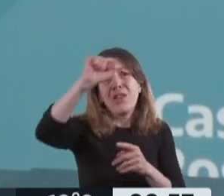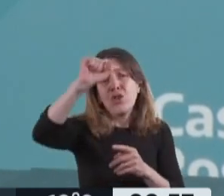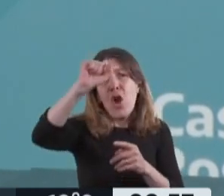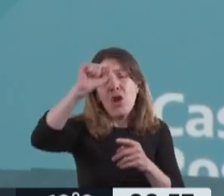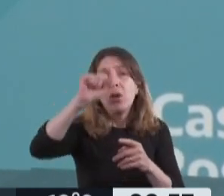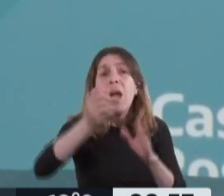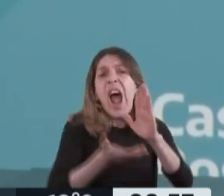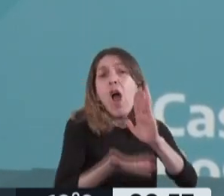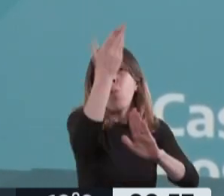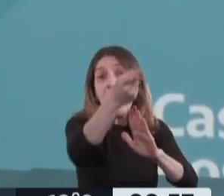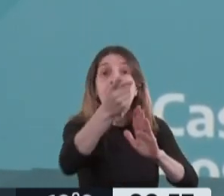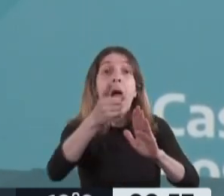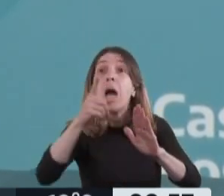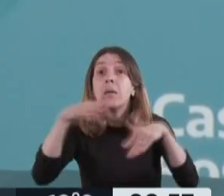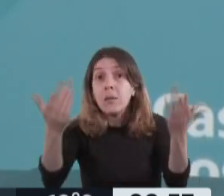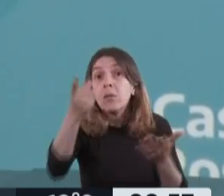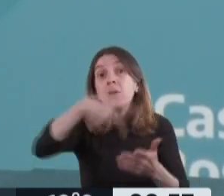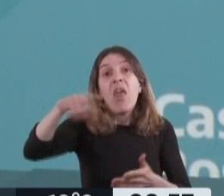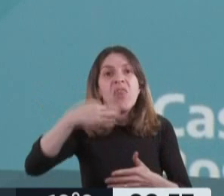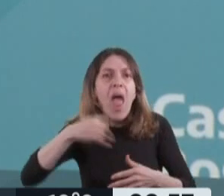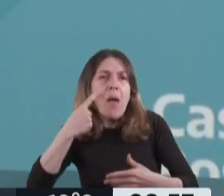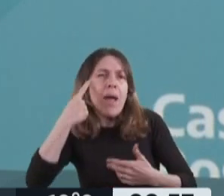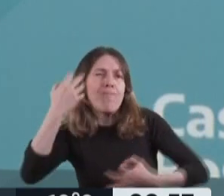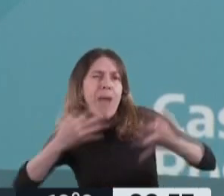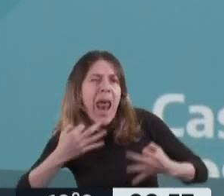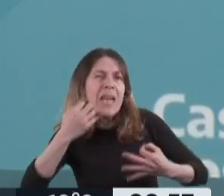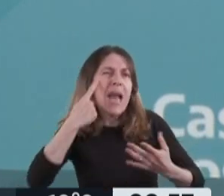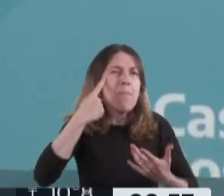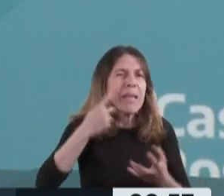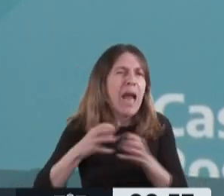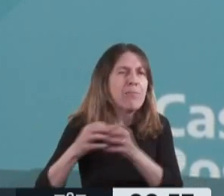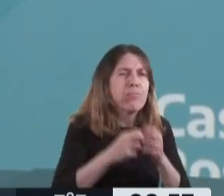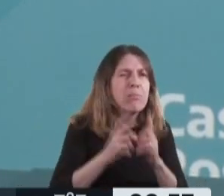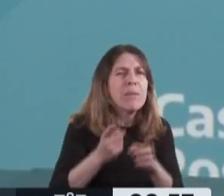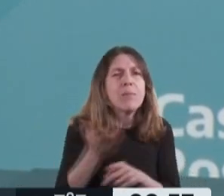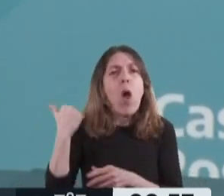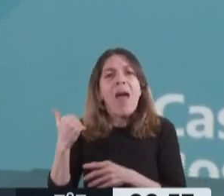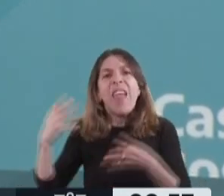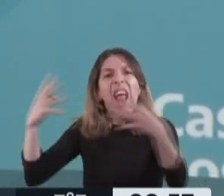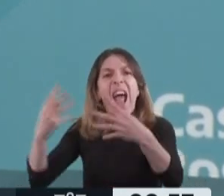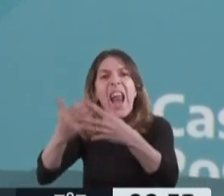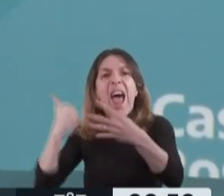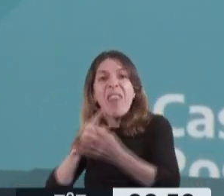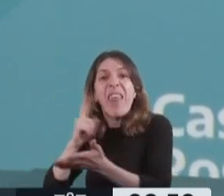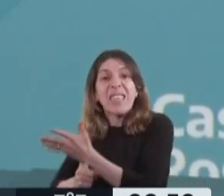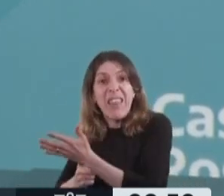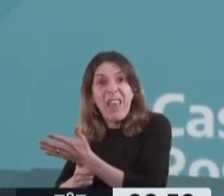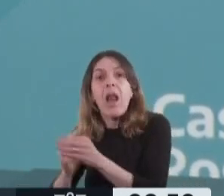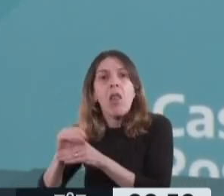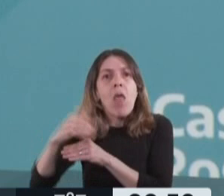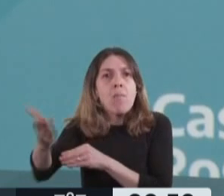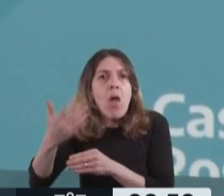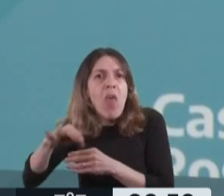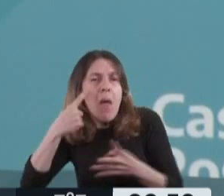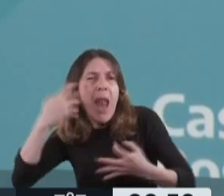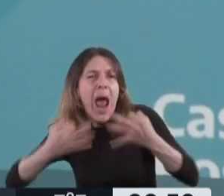que hace que permanentemente se tengan que revisar todos los acuerdos que se hicieron antes de la guerra y esto es algo que está sucediendo en el mundo con